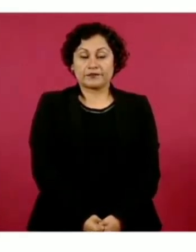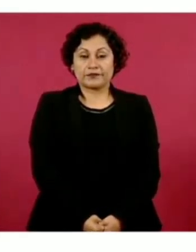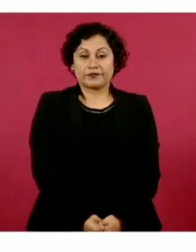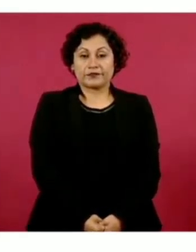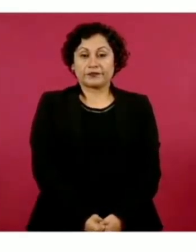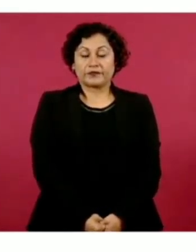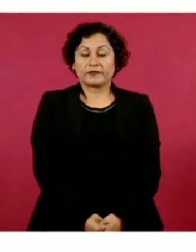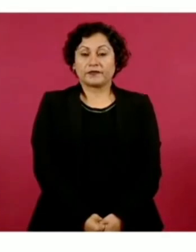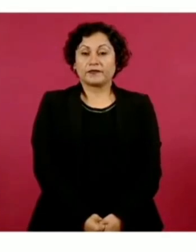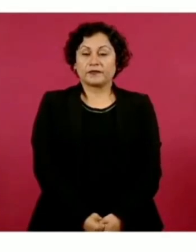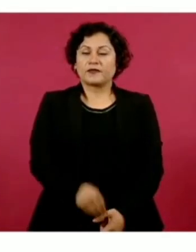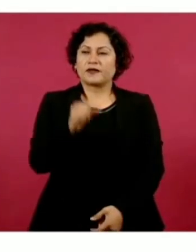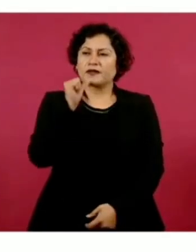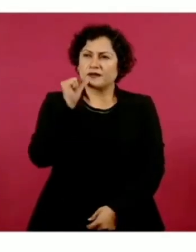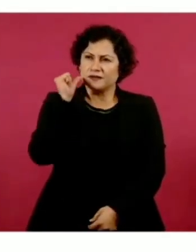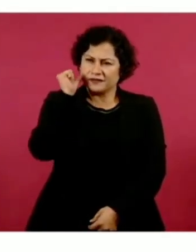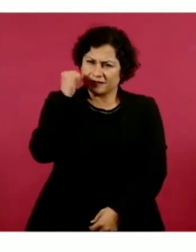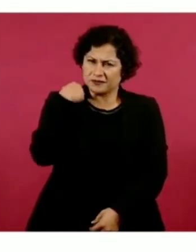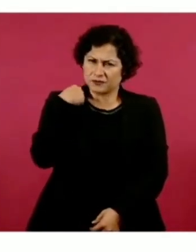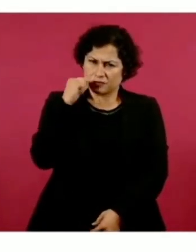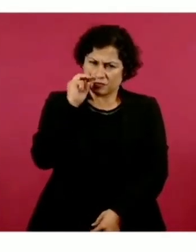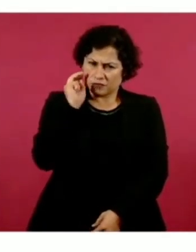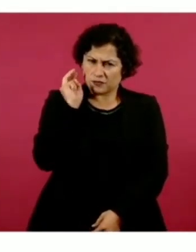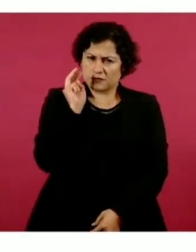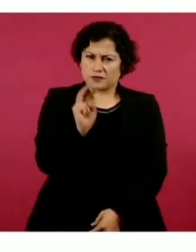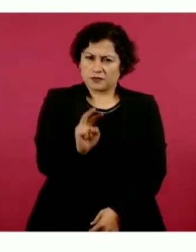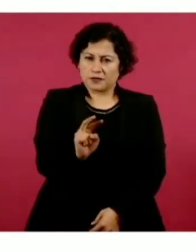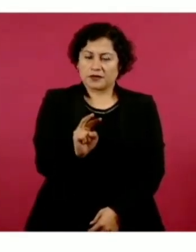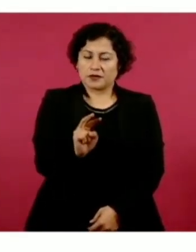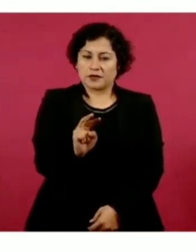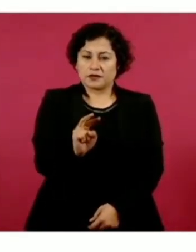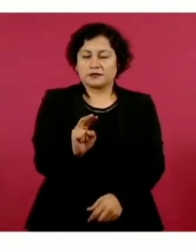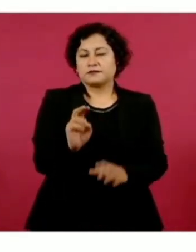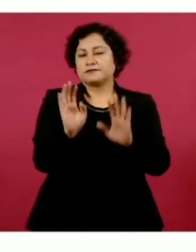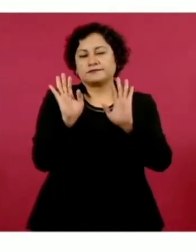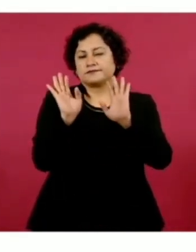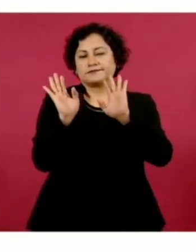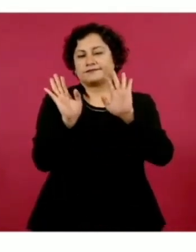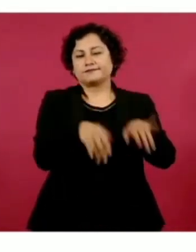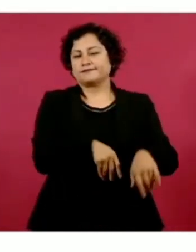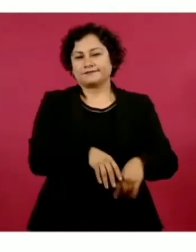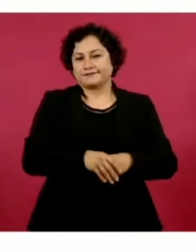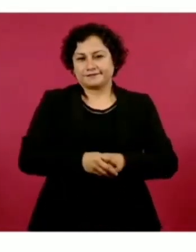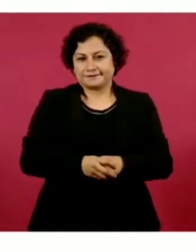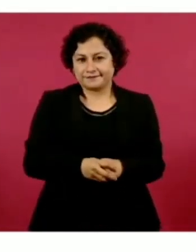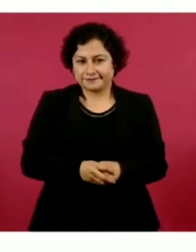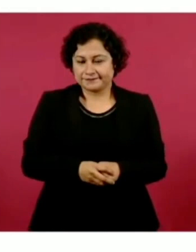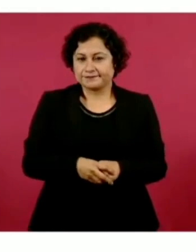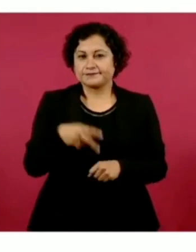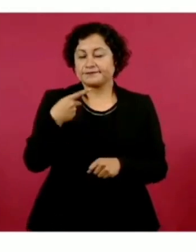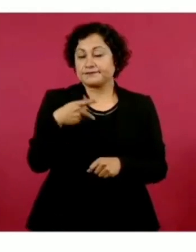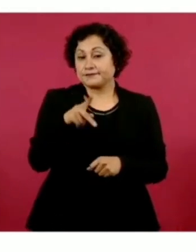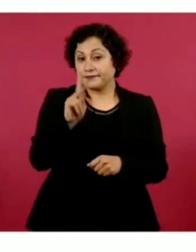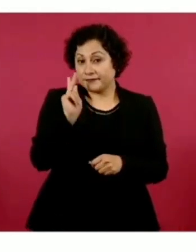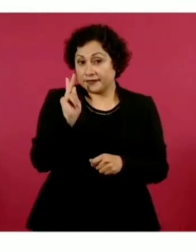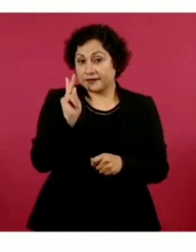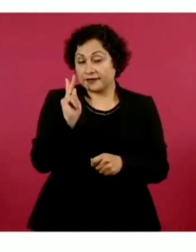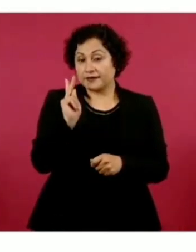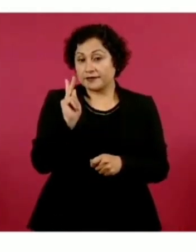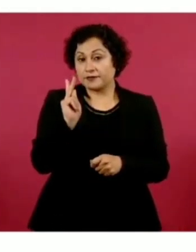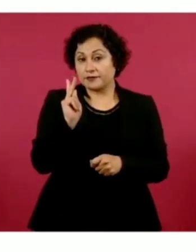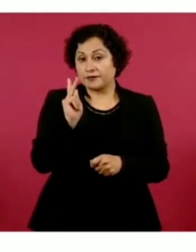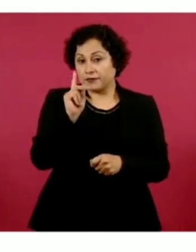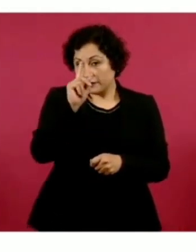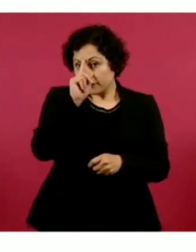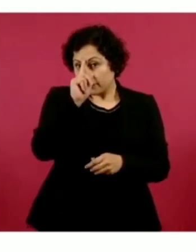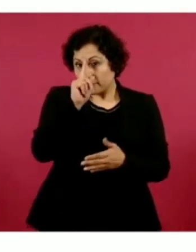Es que ayer vi una en donde, bueno, esa ya no la pongas. Yo creo que es la